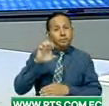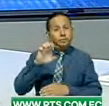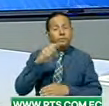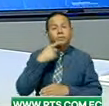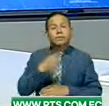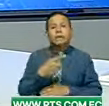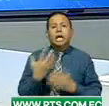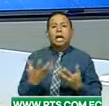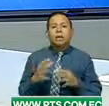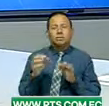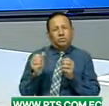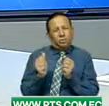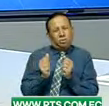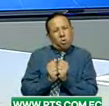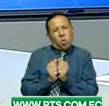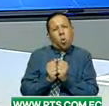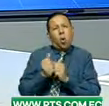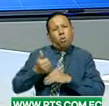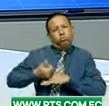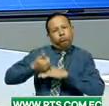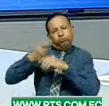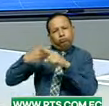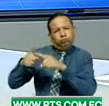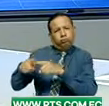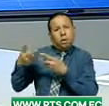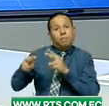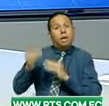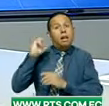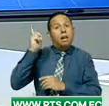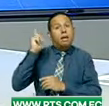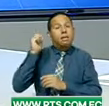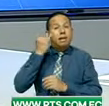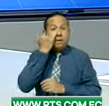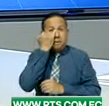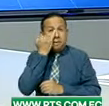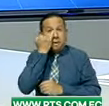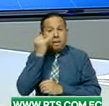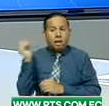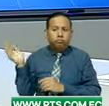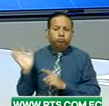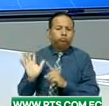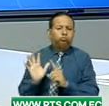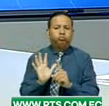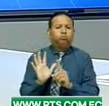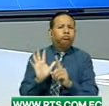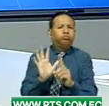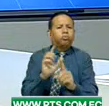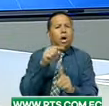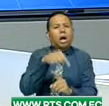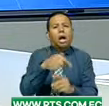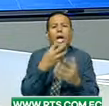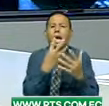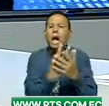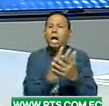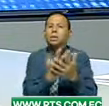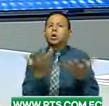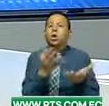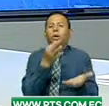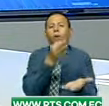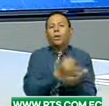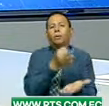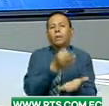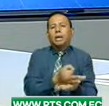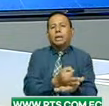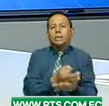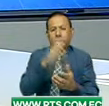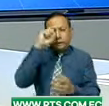de varias autoridades y líderes indígenas, realizaron un recorrido en las instalaciones de la cárcel de Cotopaxi para hacer un análisis de los espacios que